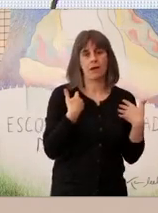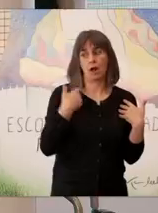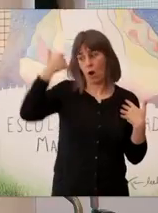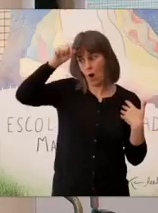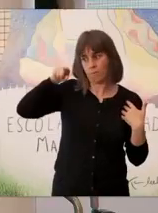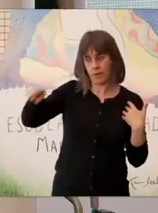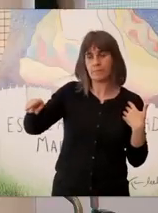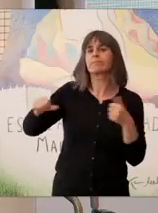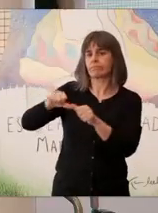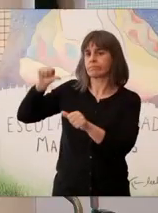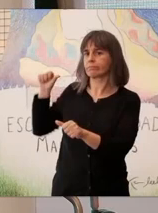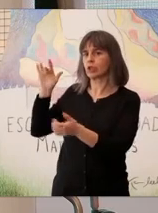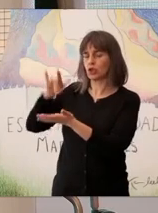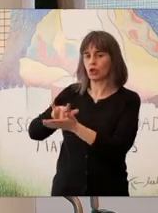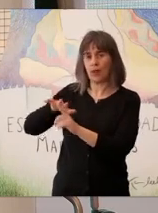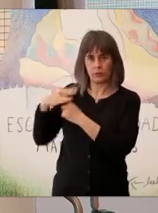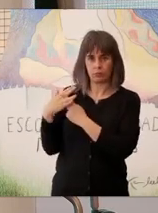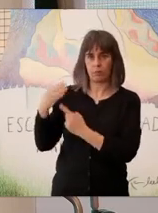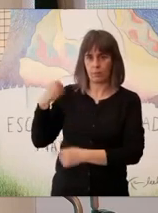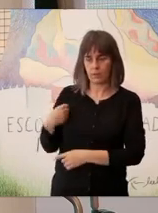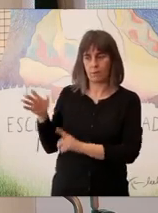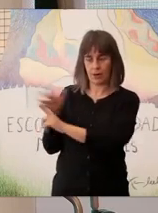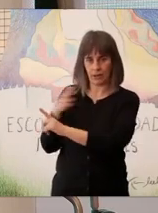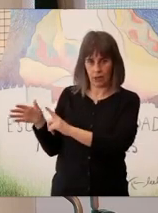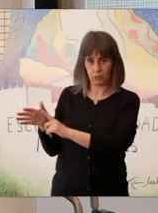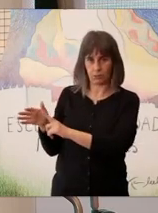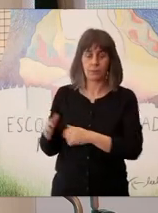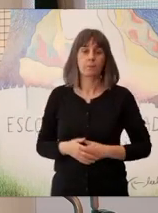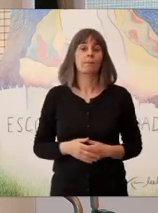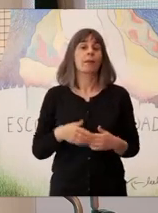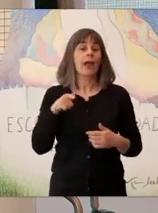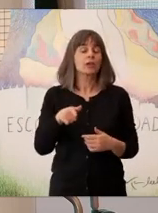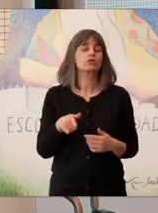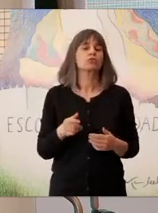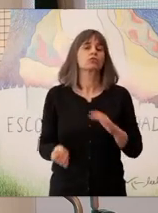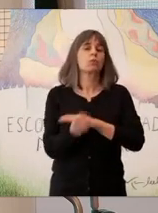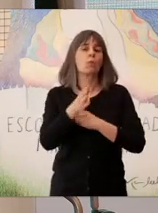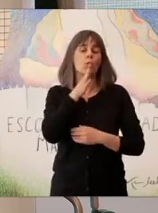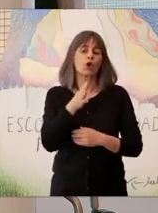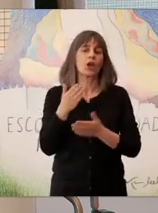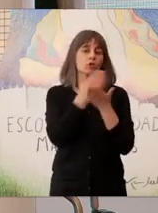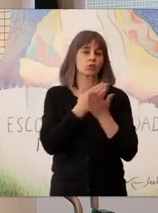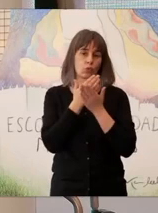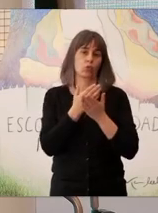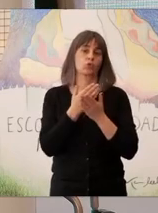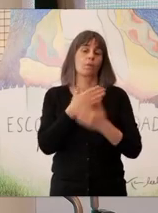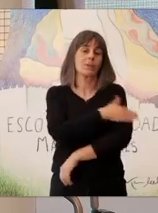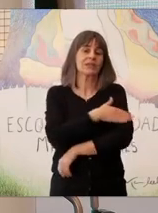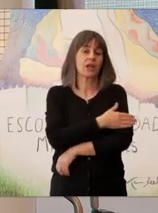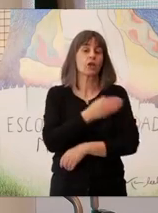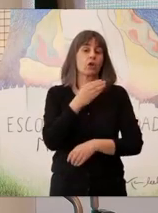antecedentes. Eso se motivó porque hay unos estudios del Ministerio del Interior que dicen que los